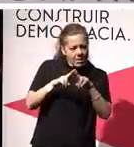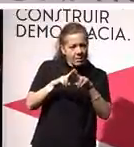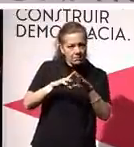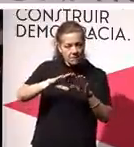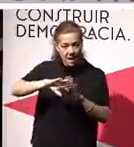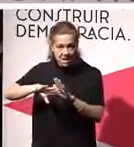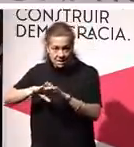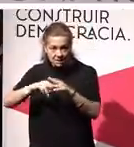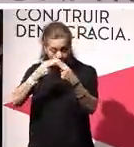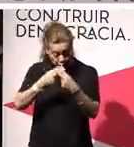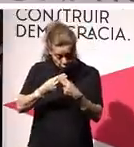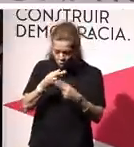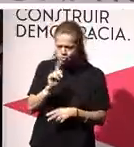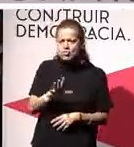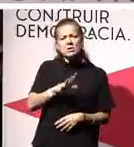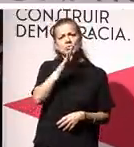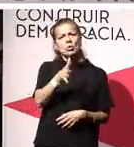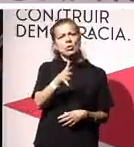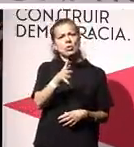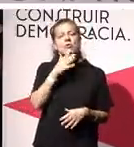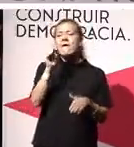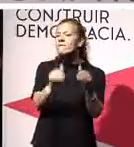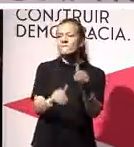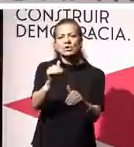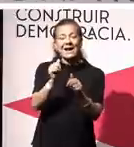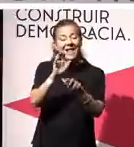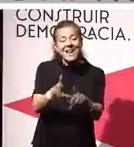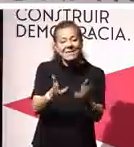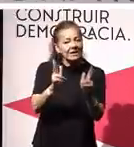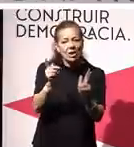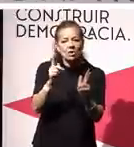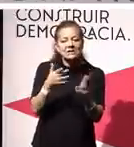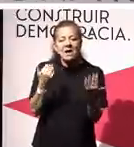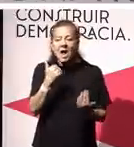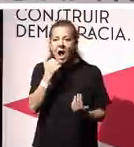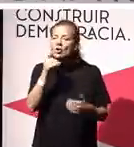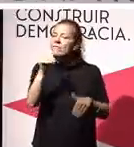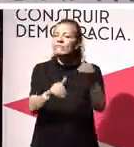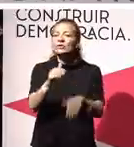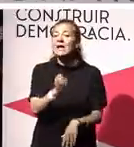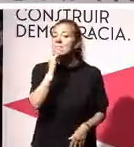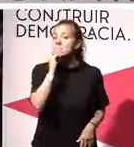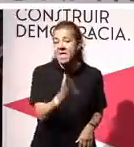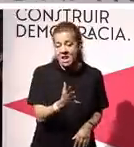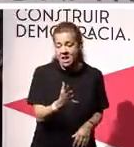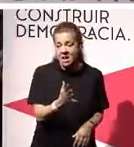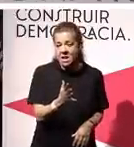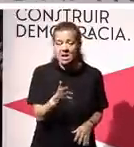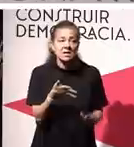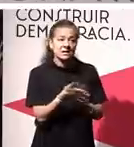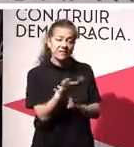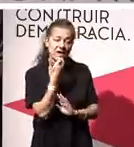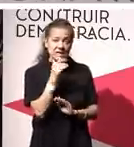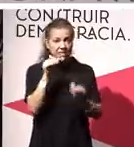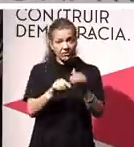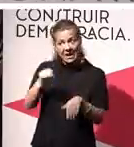derechas. No se trata tanto de votar en libertad, sino que se trata de votar bien. Es decir, que si no les